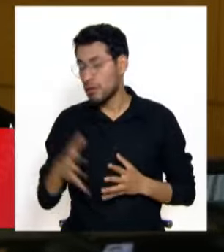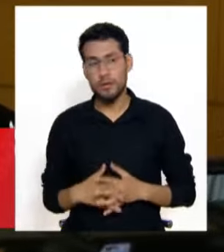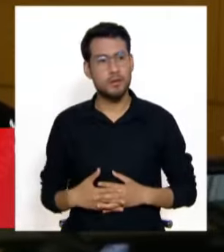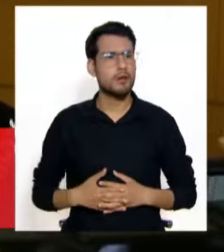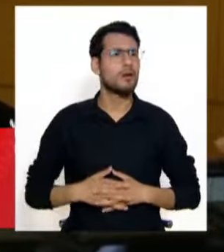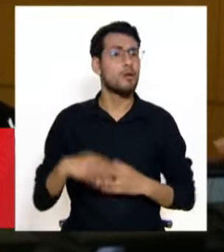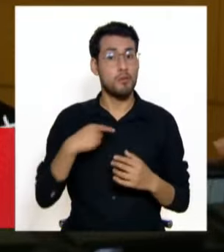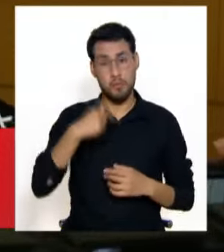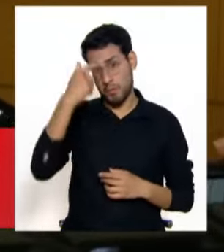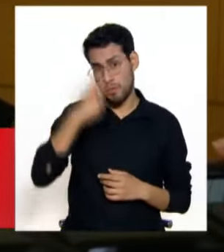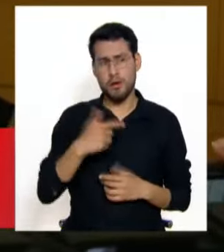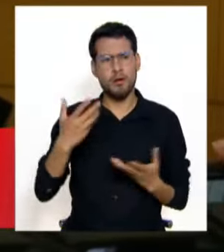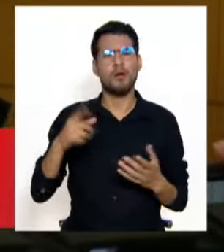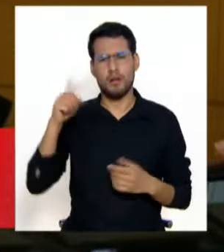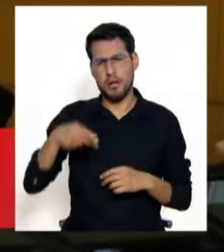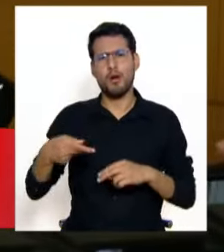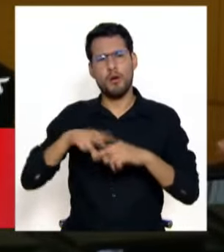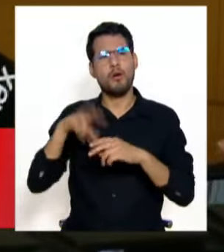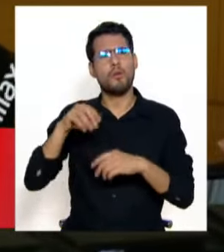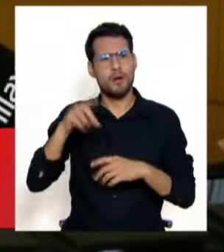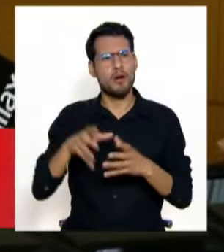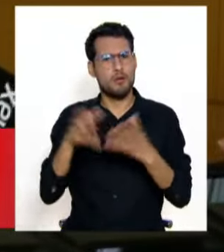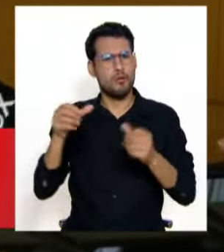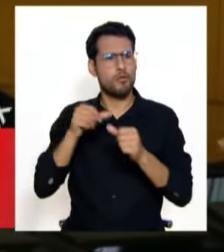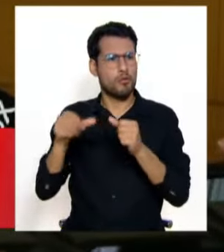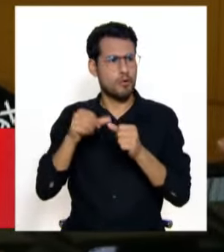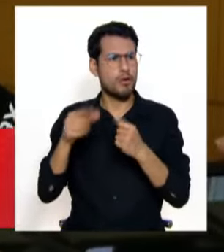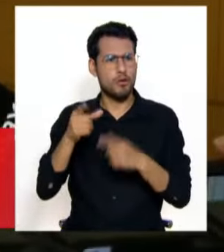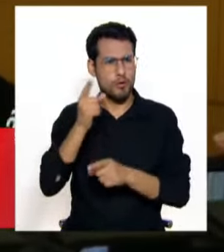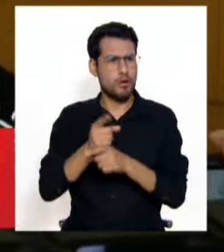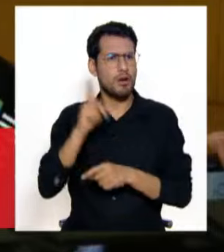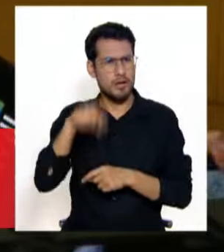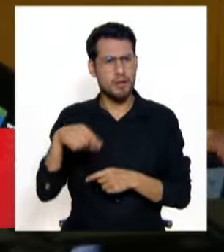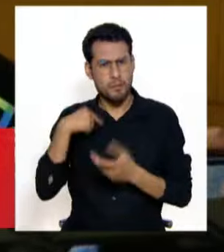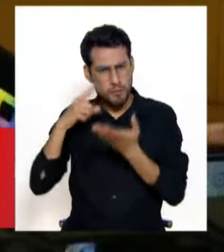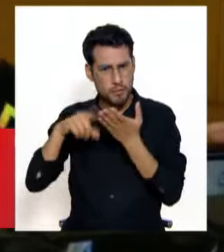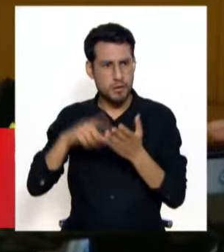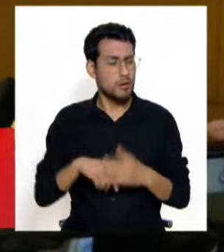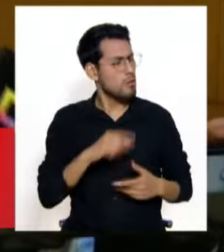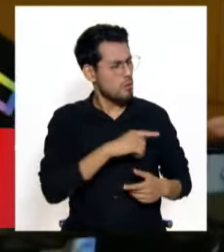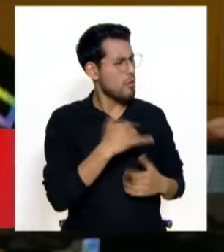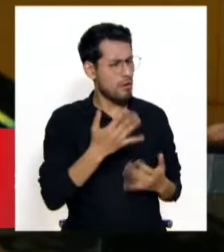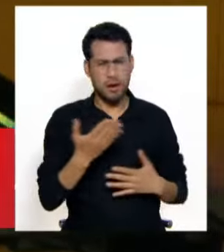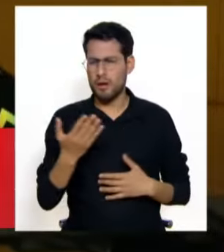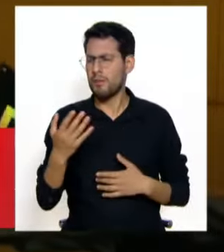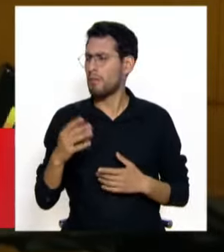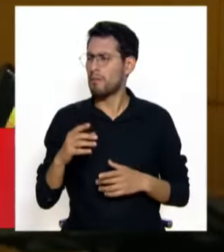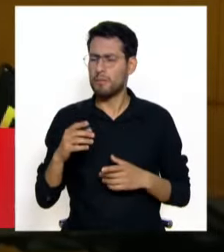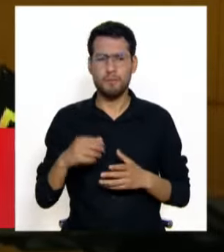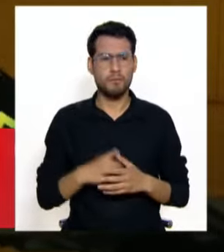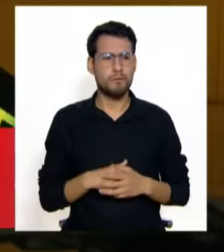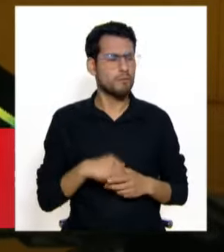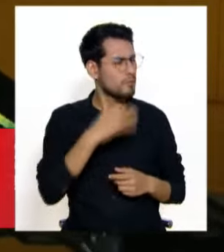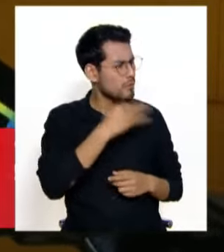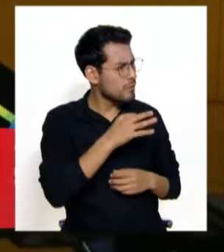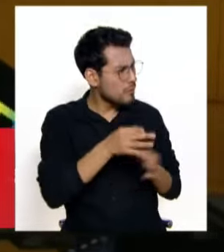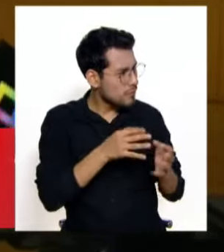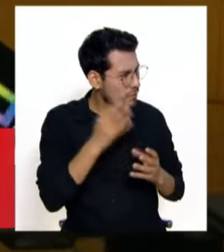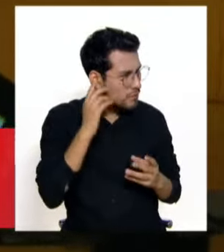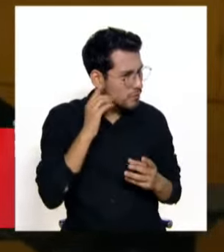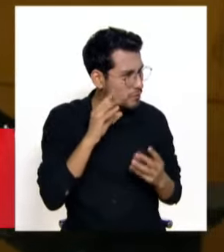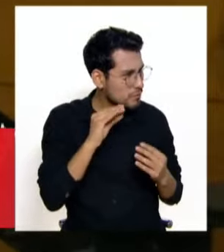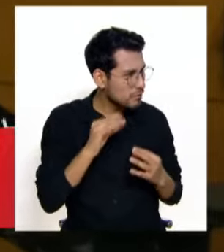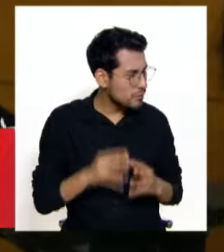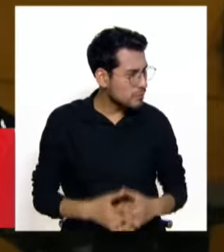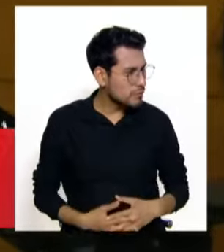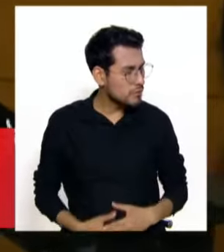pues? Personalmente creo que debe aumentar, no sé si ese sea el número exacto o correcto, habría que verificarlo. Pero se pretendía precisamente debatir ese proyecto de ley sin